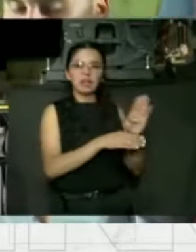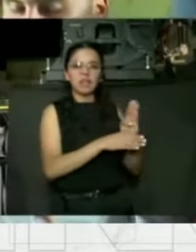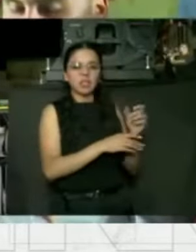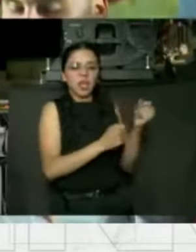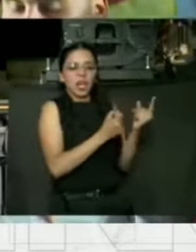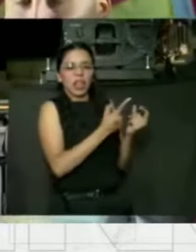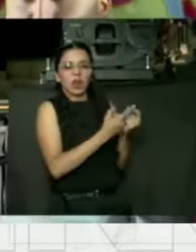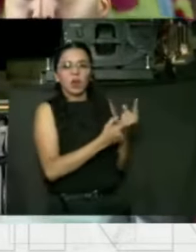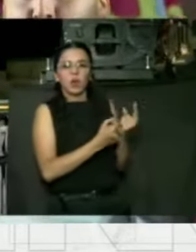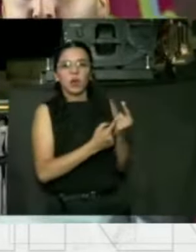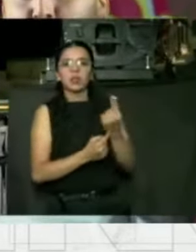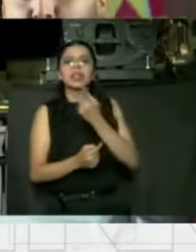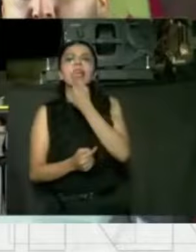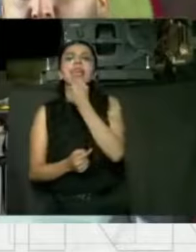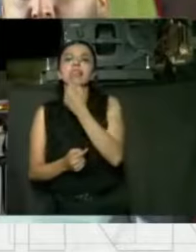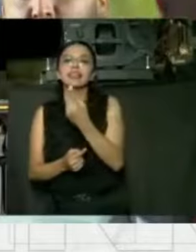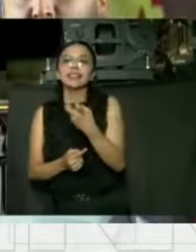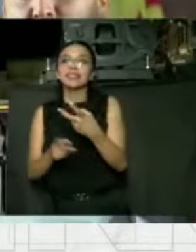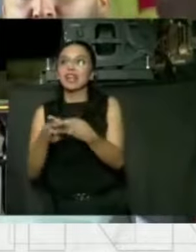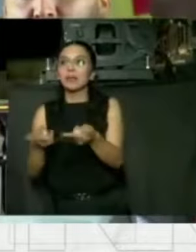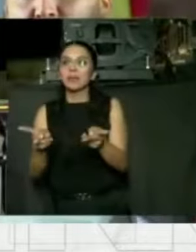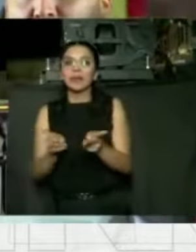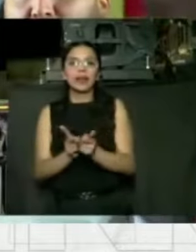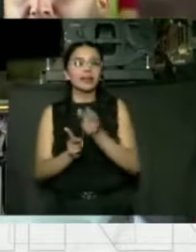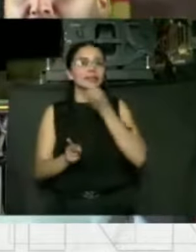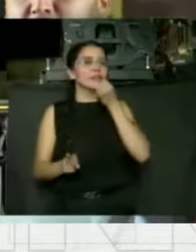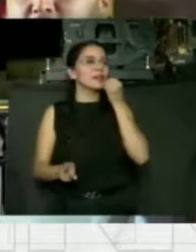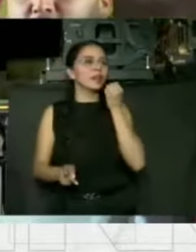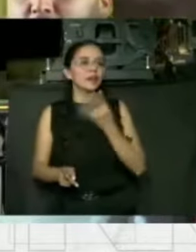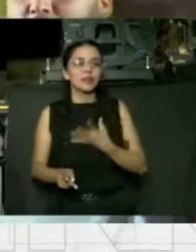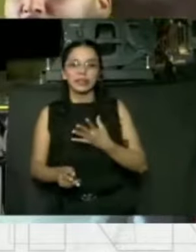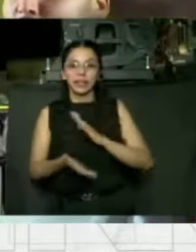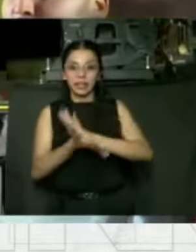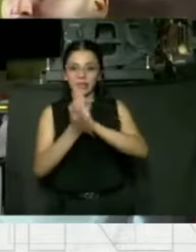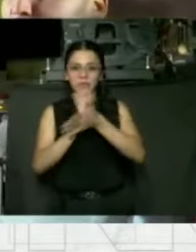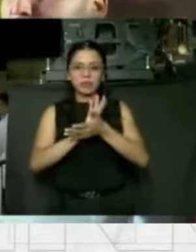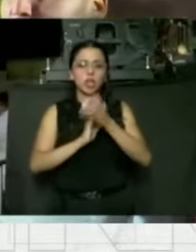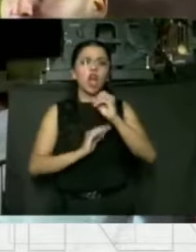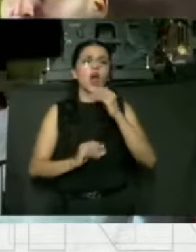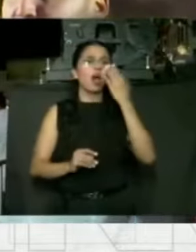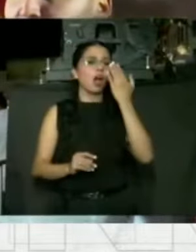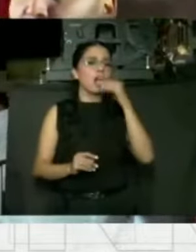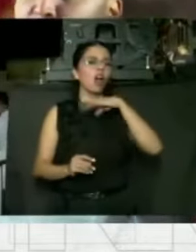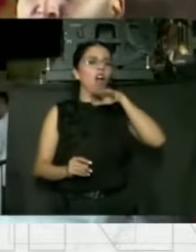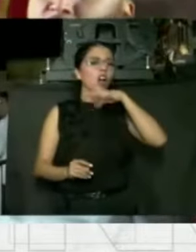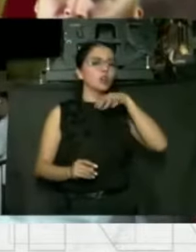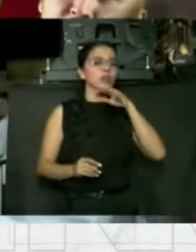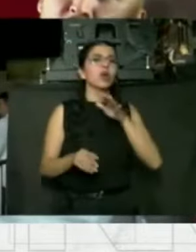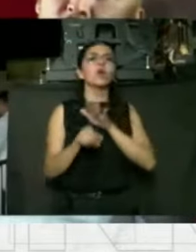dice esta plaza maravillosa? ¿Transformación o corrupción?